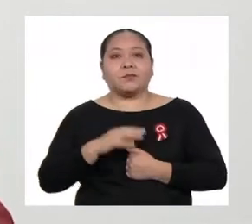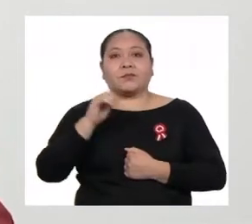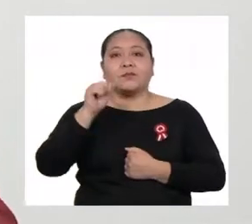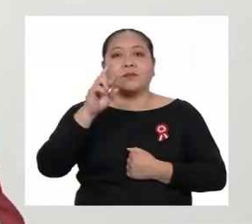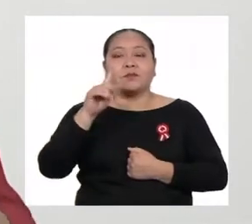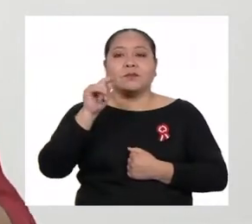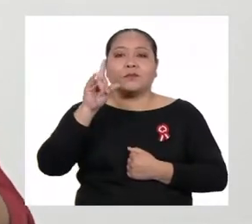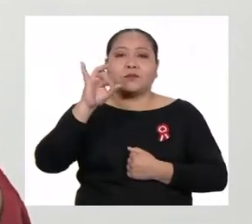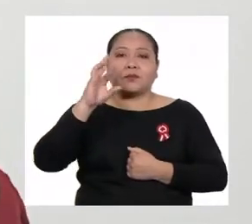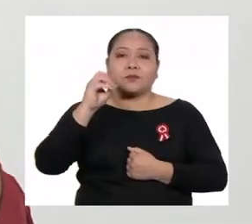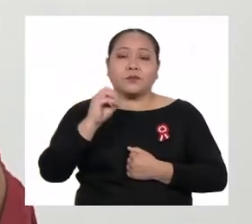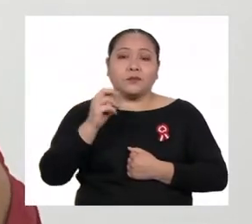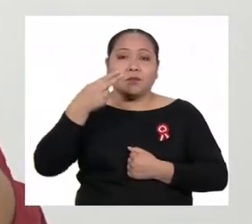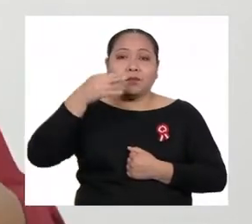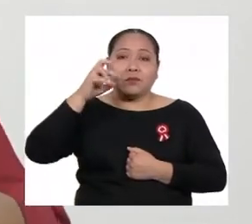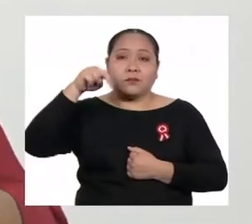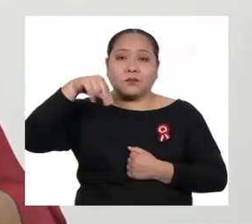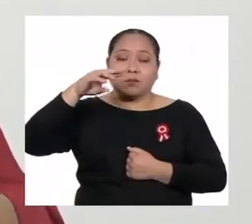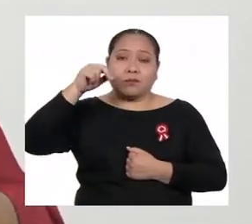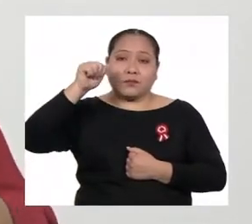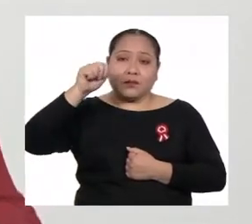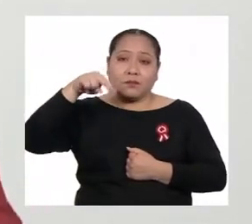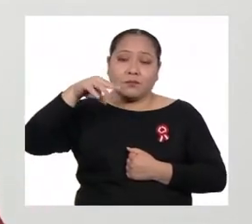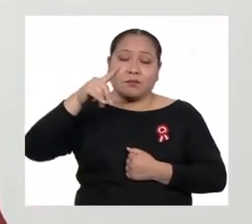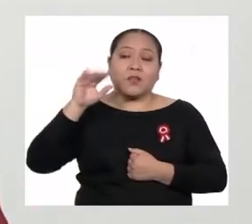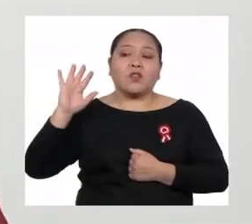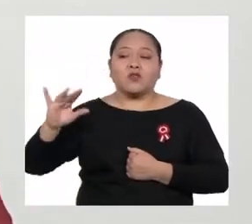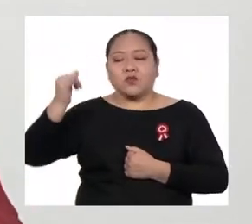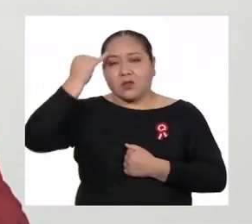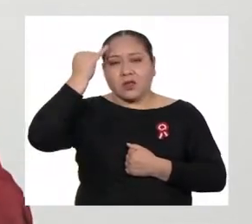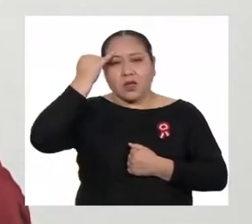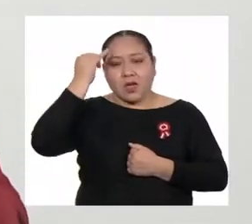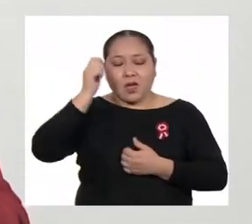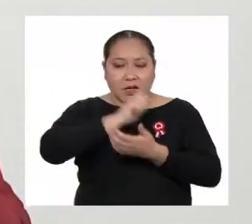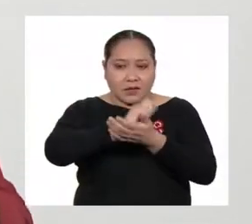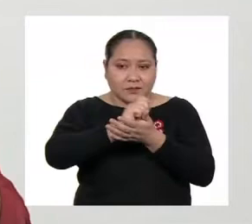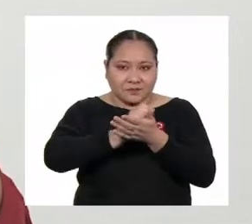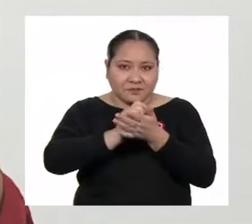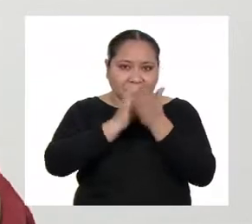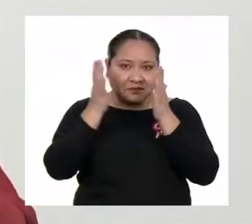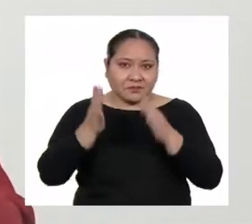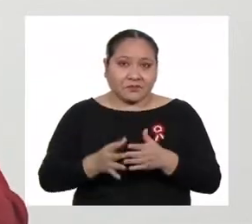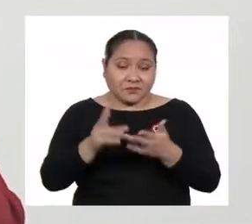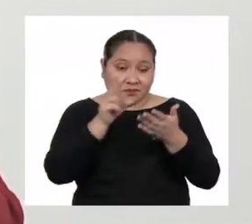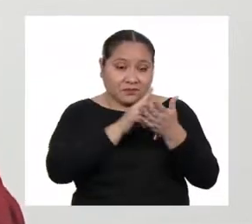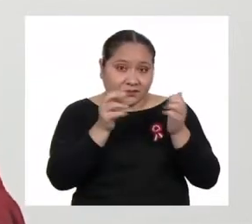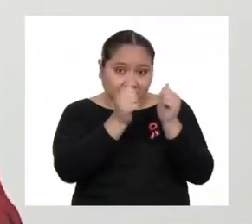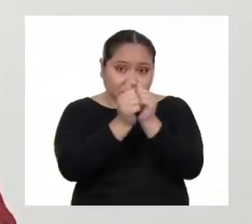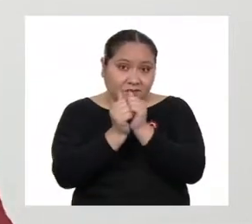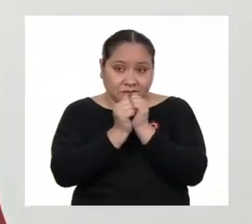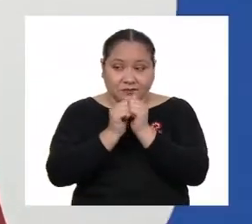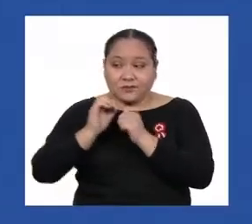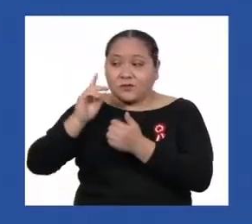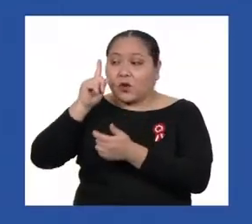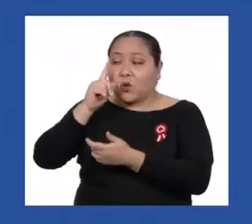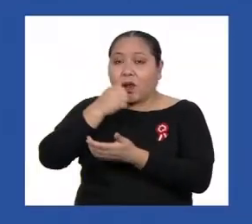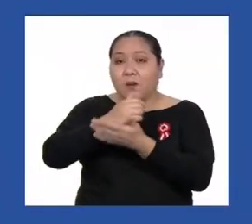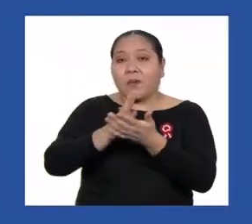Arturo Hernández tenía una vocación de escritor. Leemos juntos una parte de su